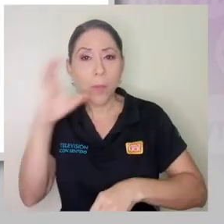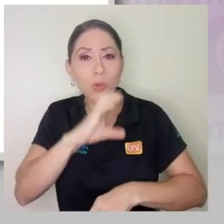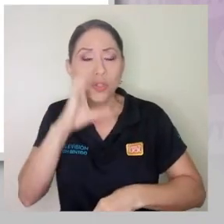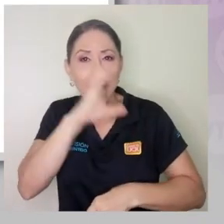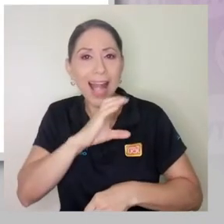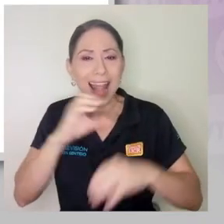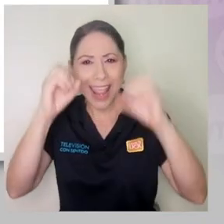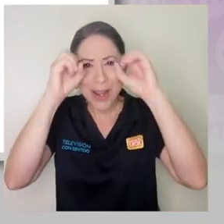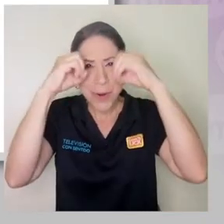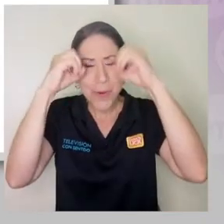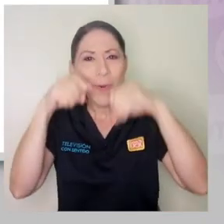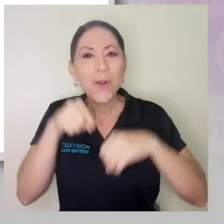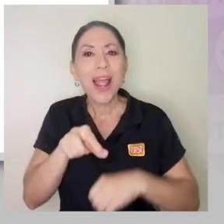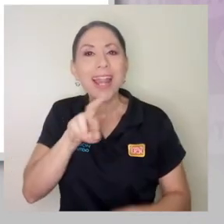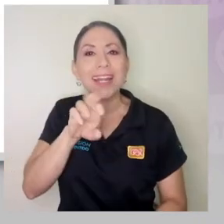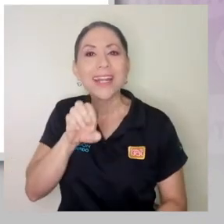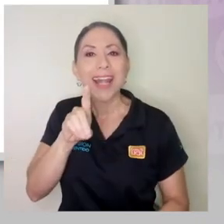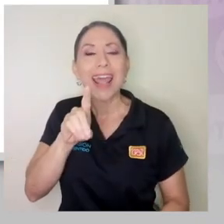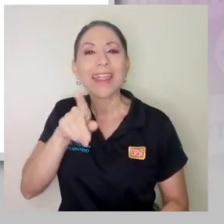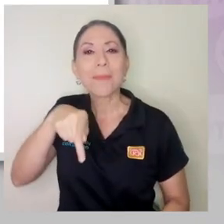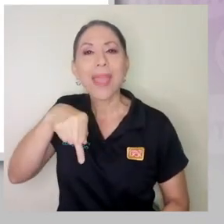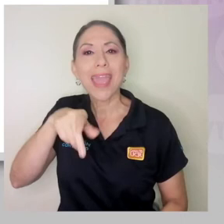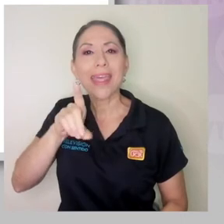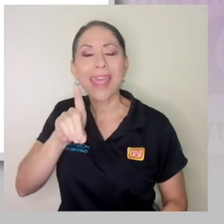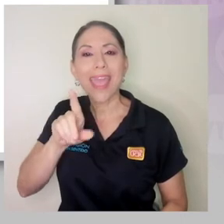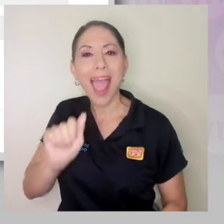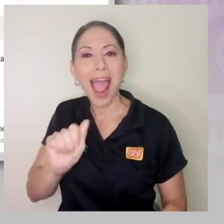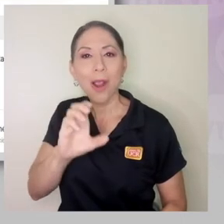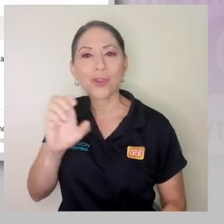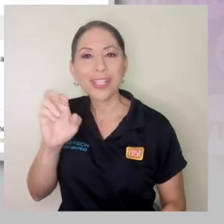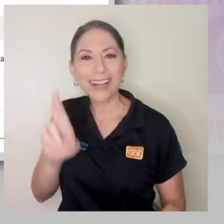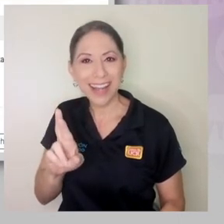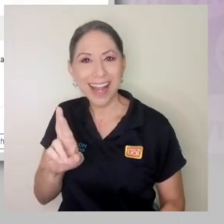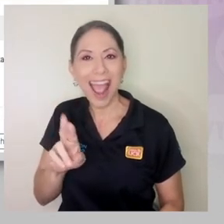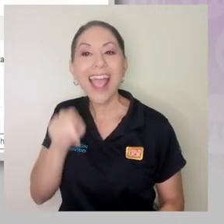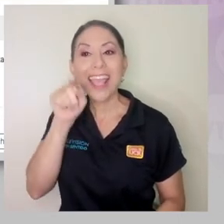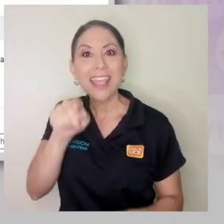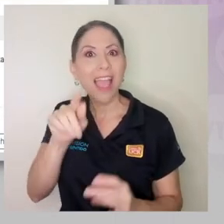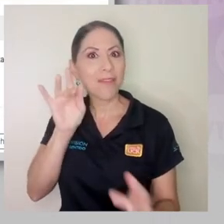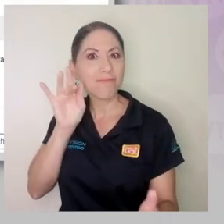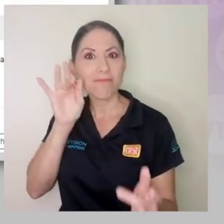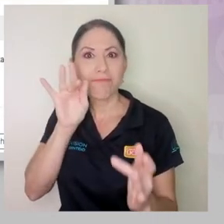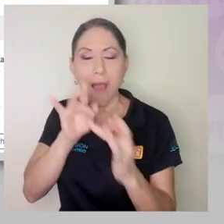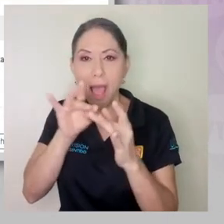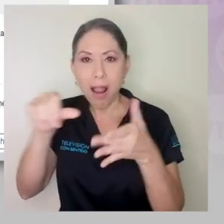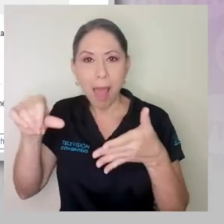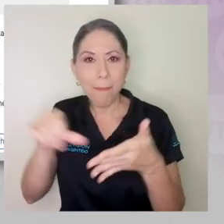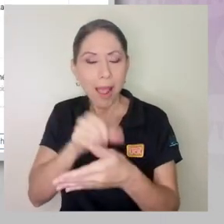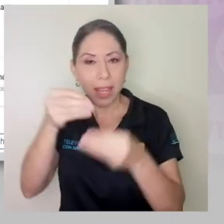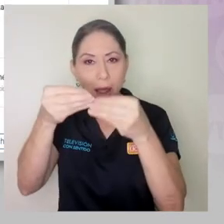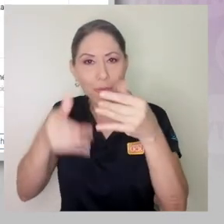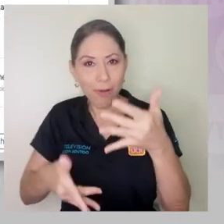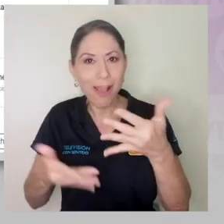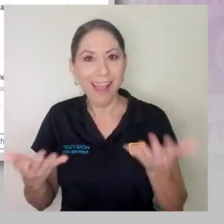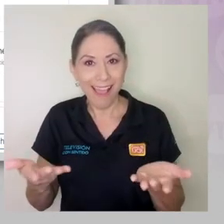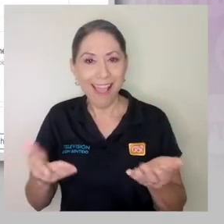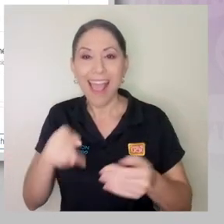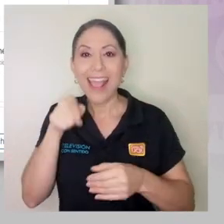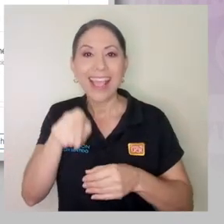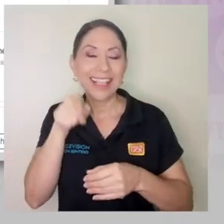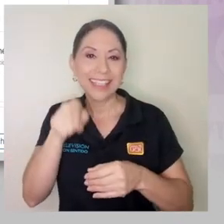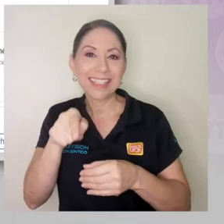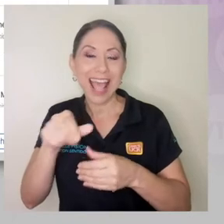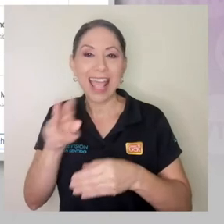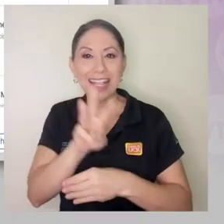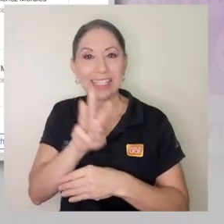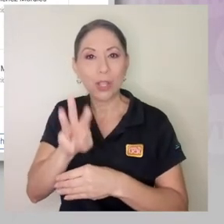uno googlea Red PDA Costa Rica y ahí lo remite directamente a la página de la red que está alojada